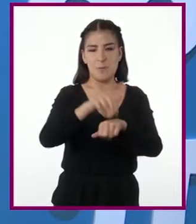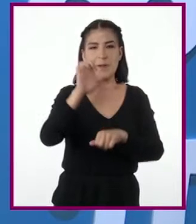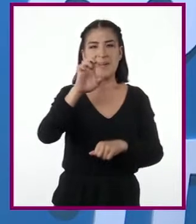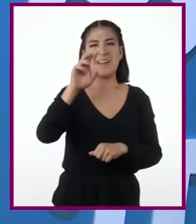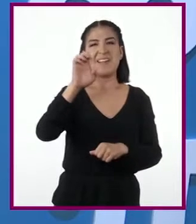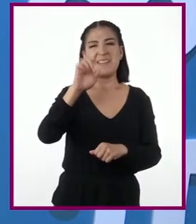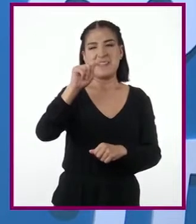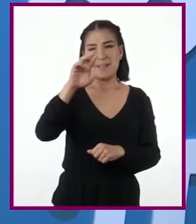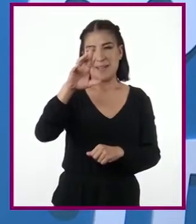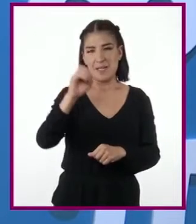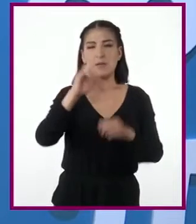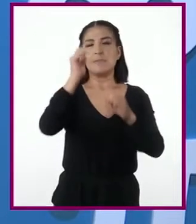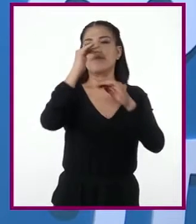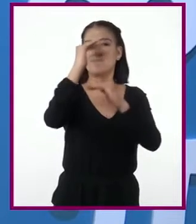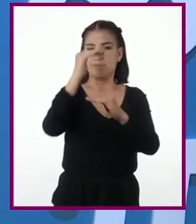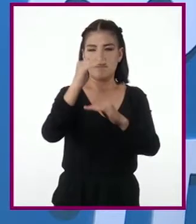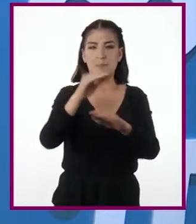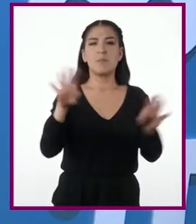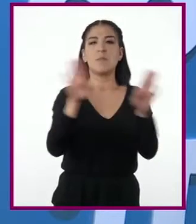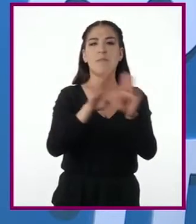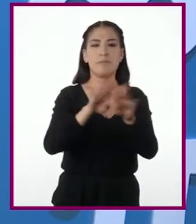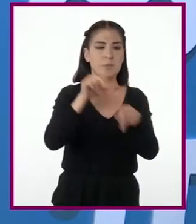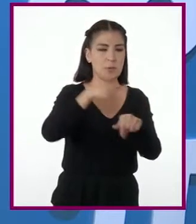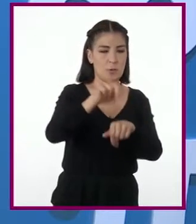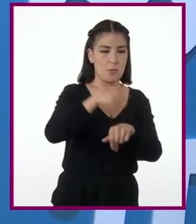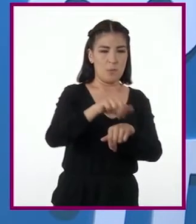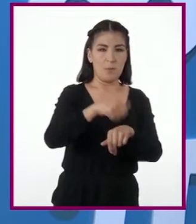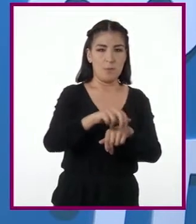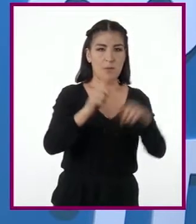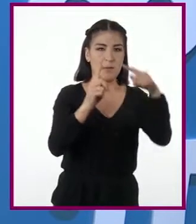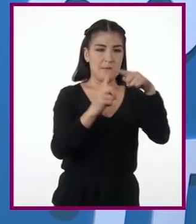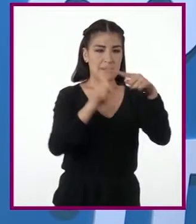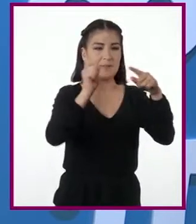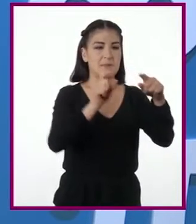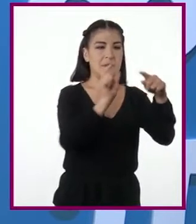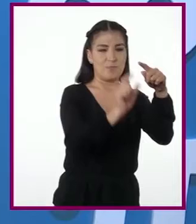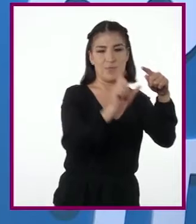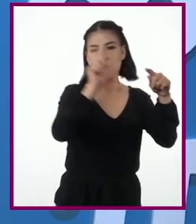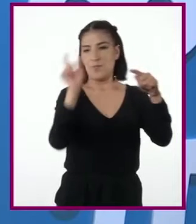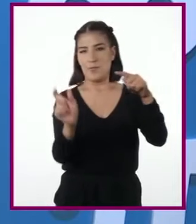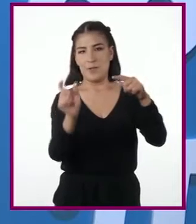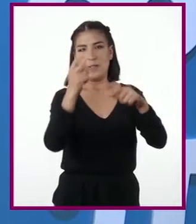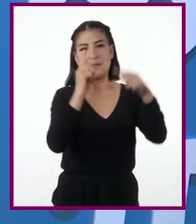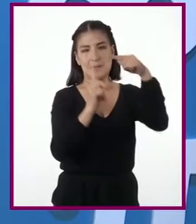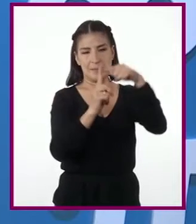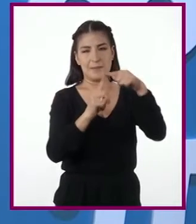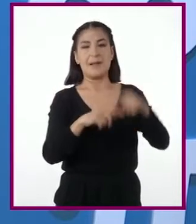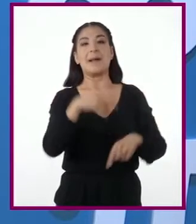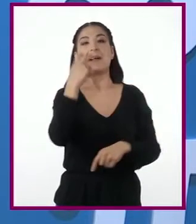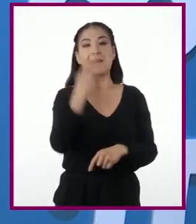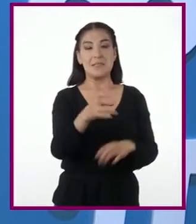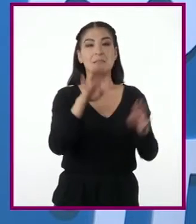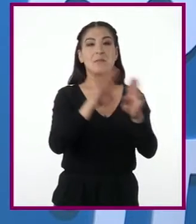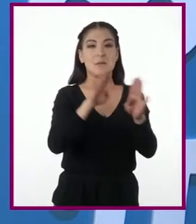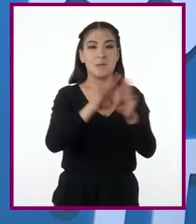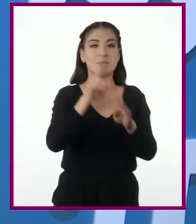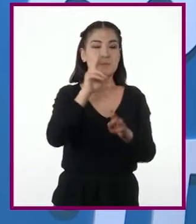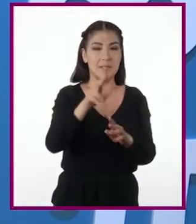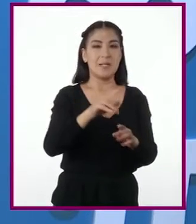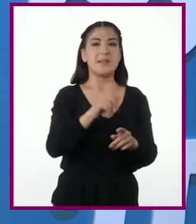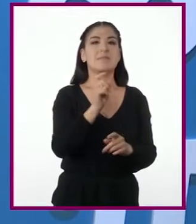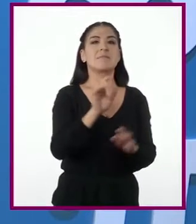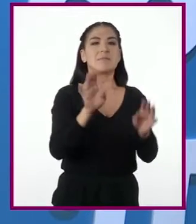donde se representa una relación entre el numerador y el denominador. Entonces, representamos en